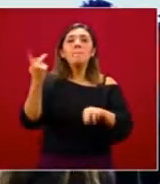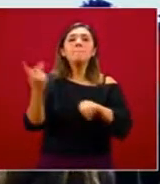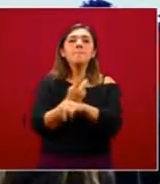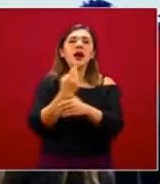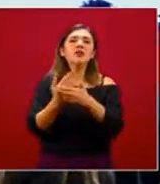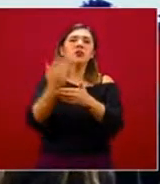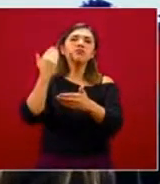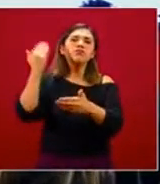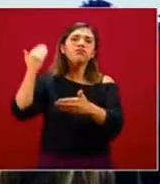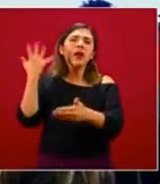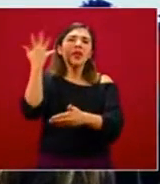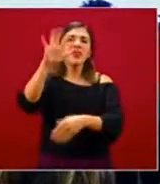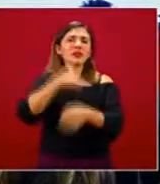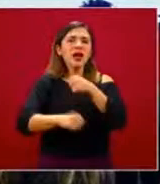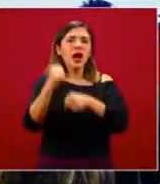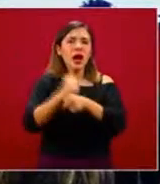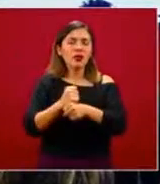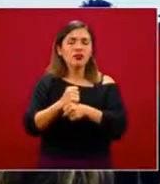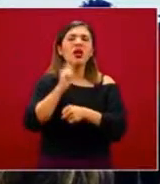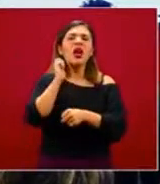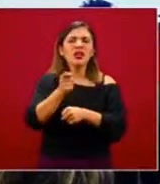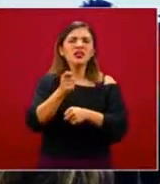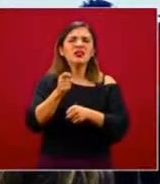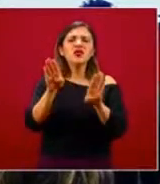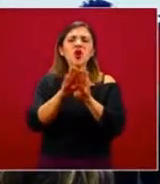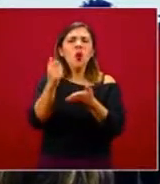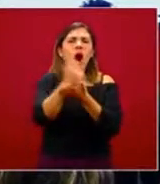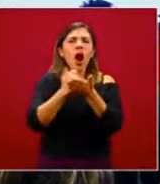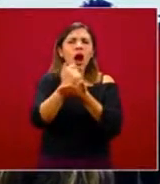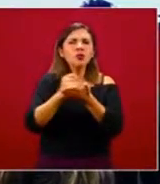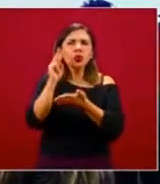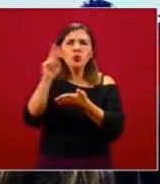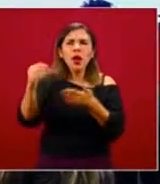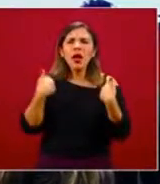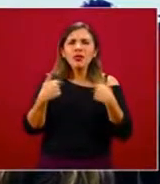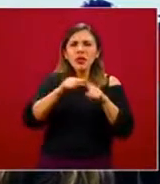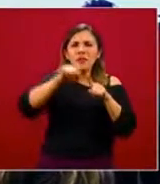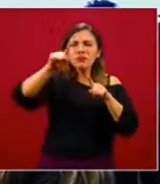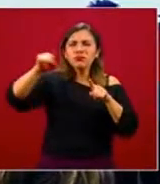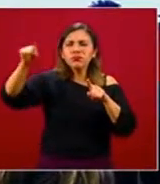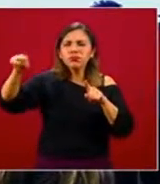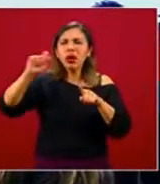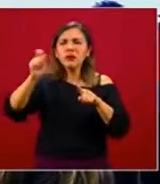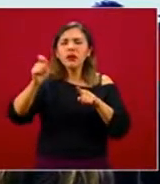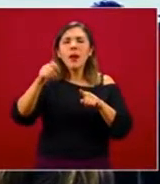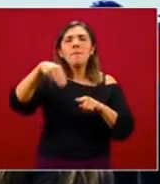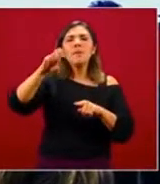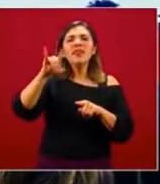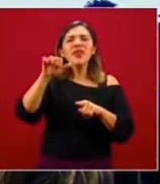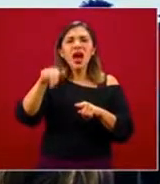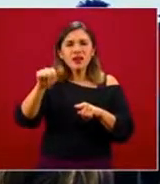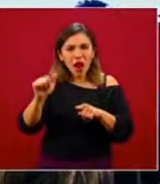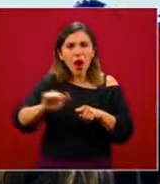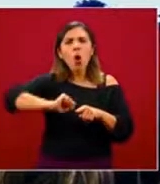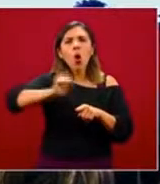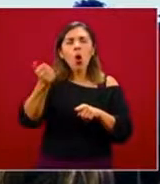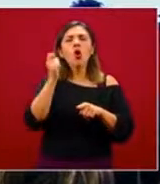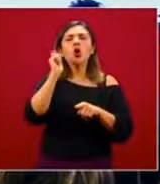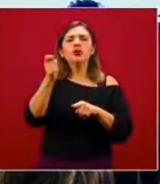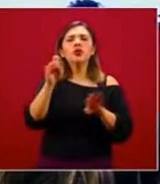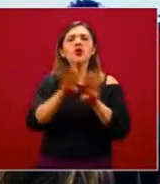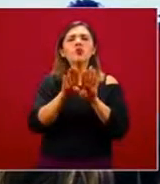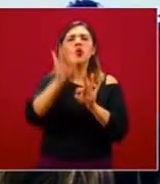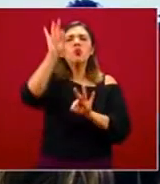pasado en los has últimos 10 años, happened que es este canal que throughout se this marca en year azul, in en donde comparison la to línea en the medio es la previous 10 mediana y years. los otros son los